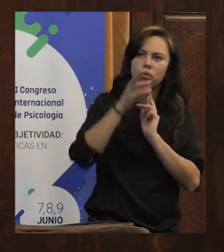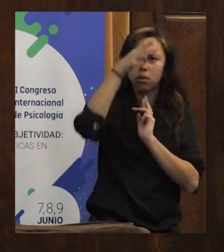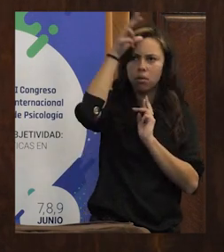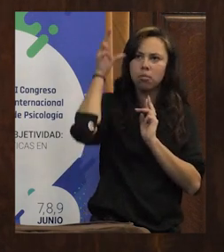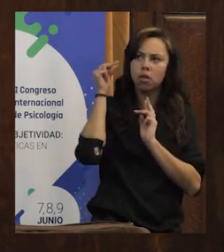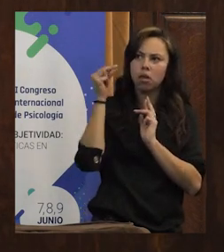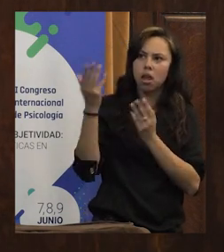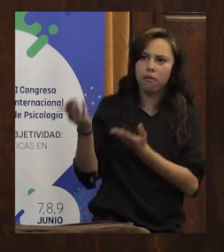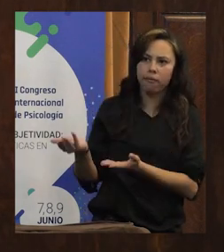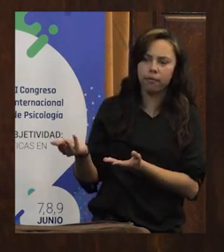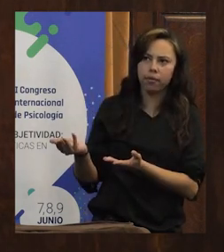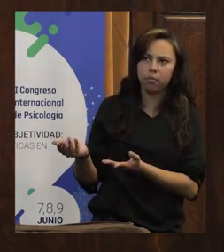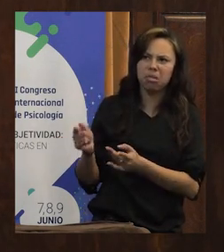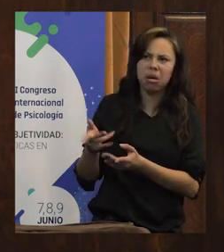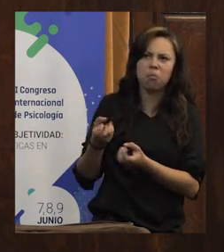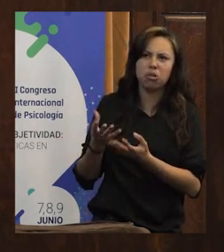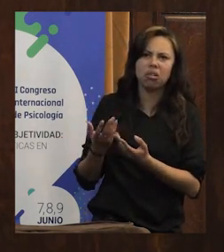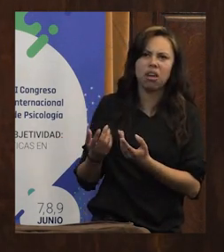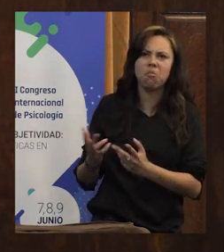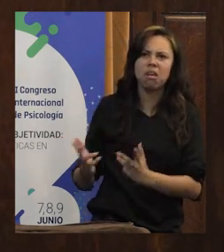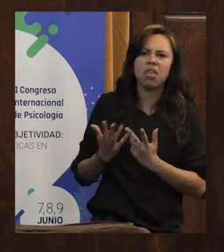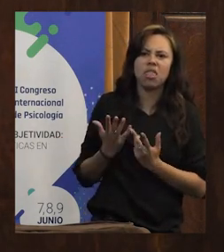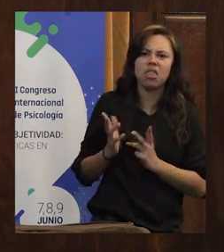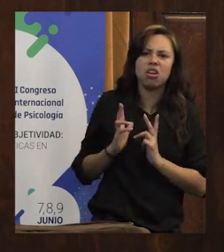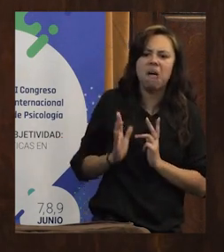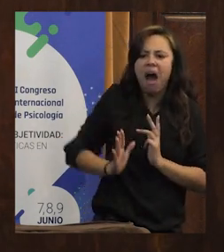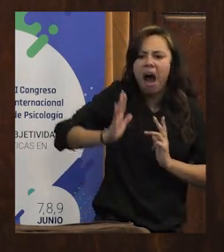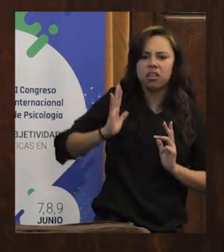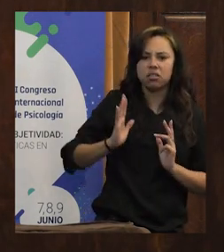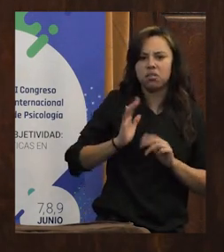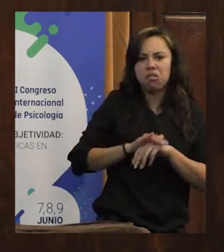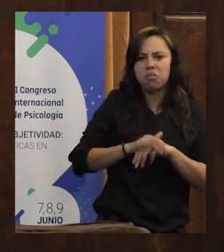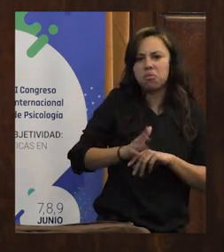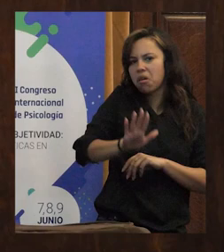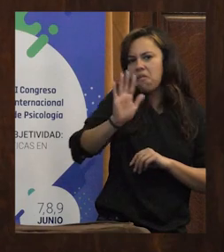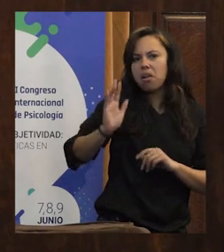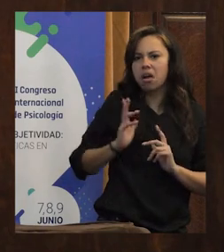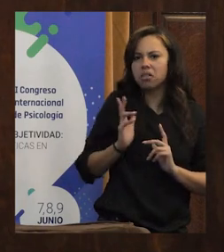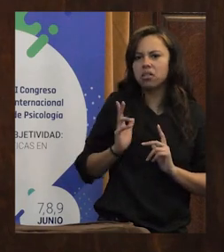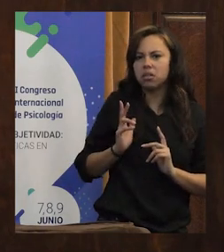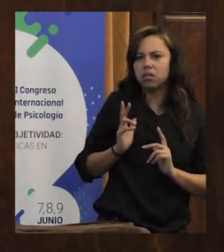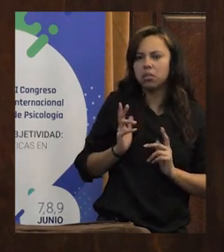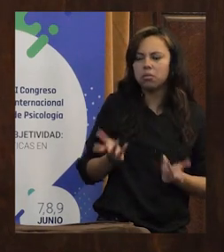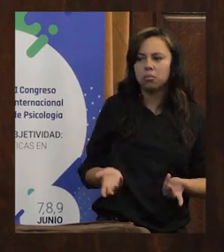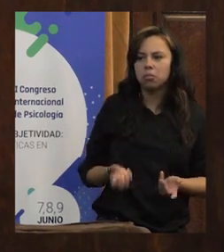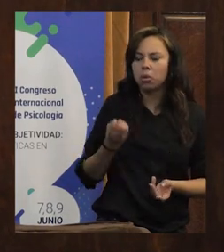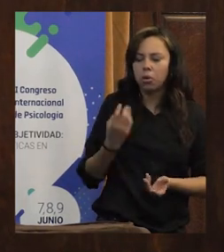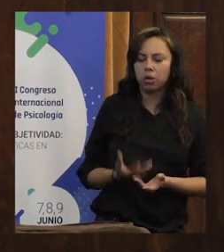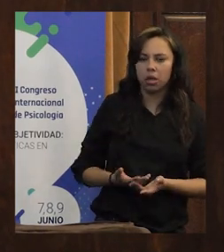a comportarme, diciendo, tal vez quieras pasar una tarde tranquila.